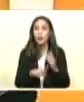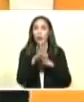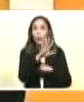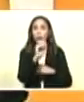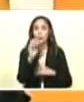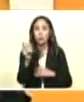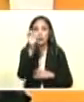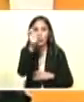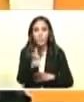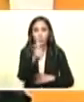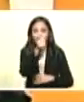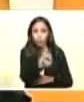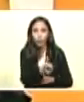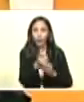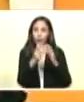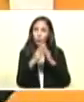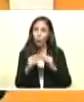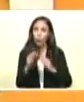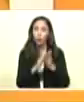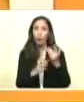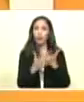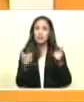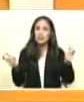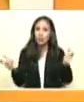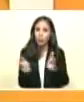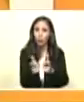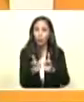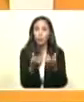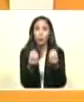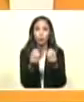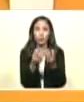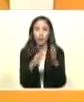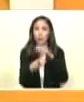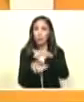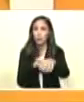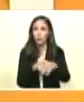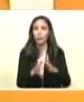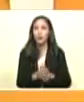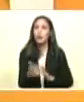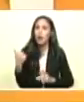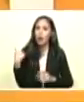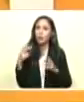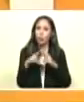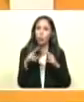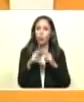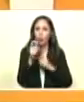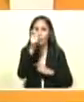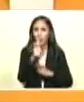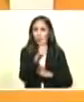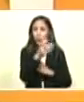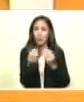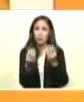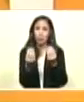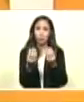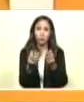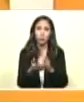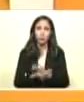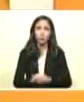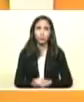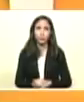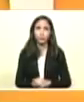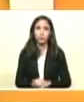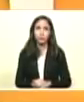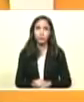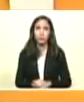del país. Saludo a los trabajadores del país. Yo conozco mucho de cajas de ahorro, yo. Aunque yo estaba cada